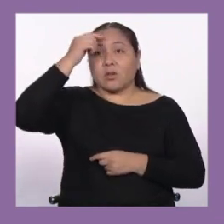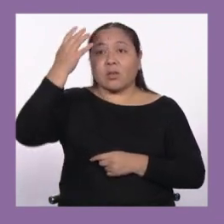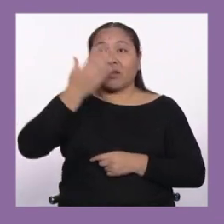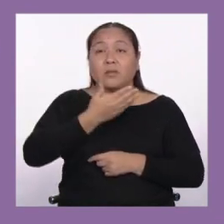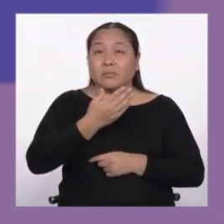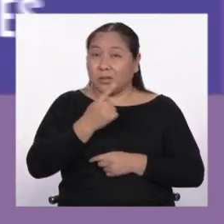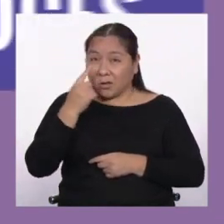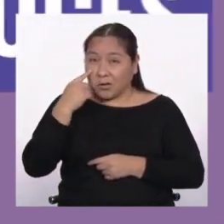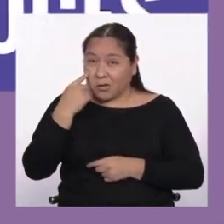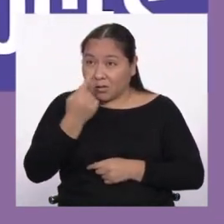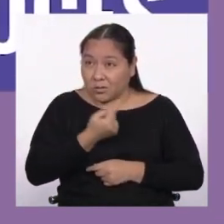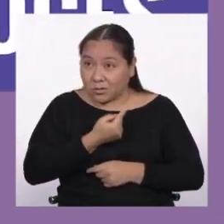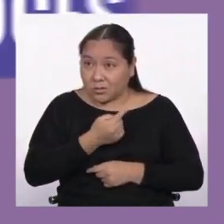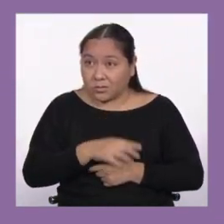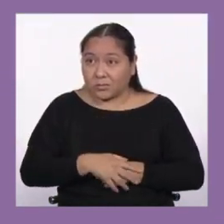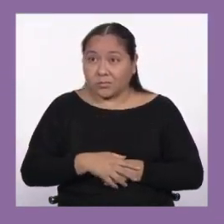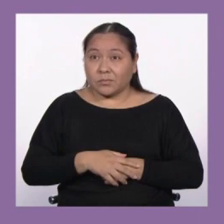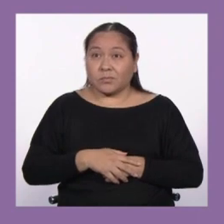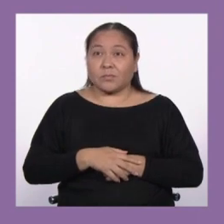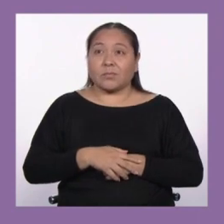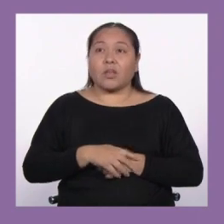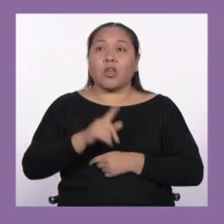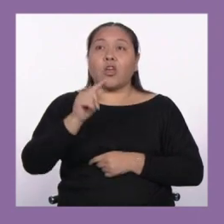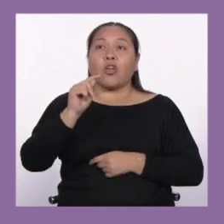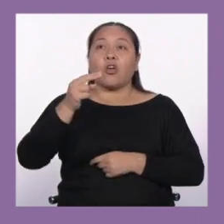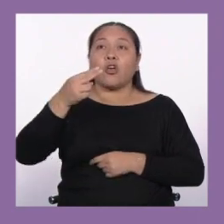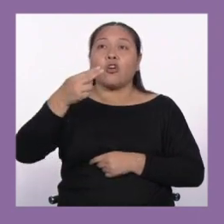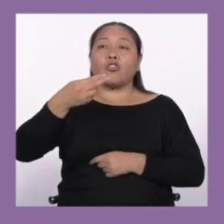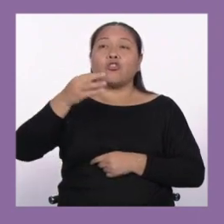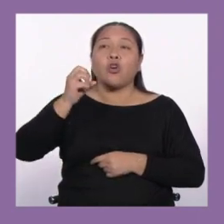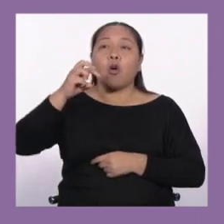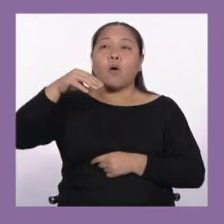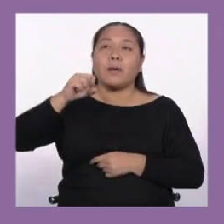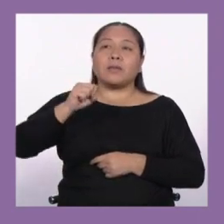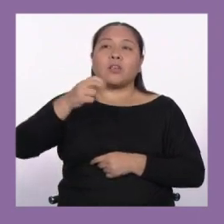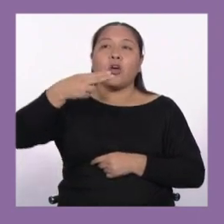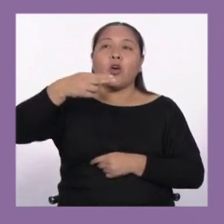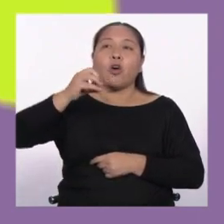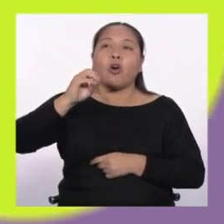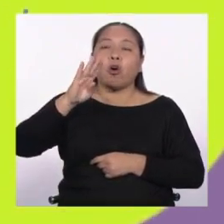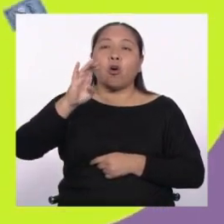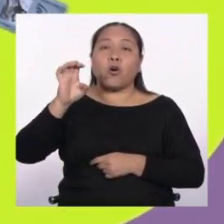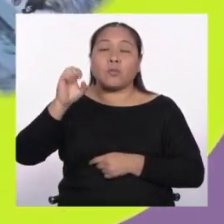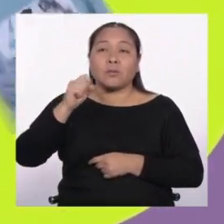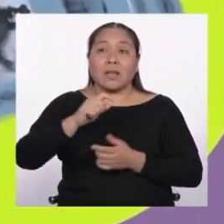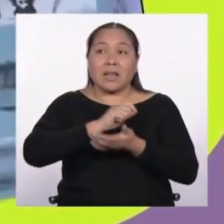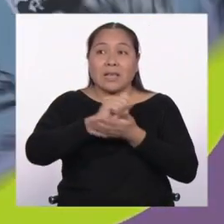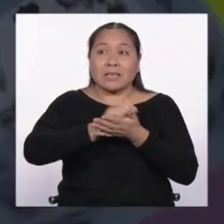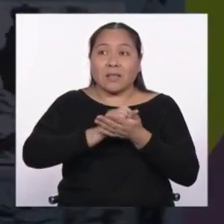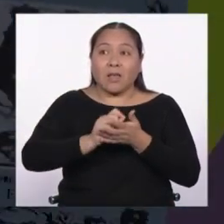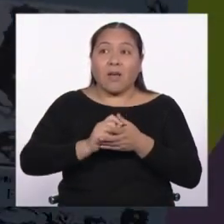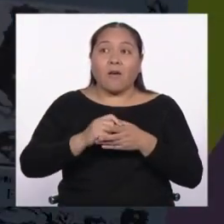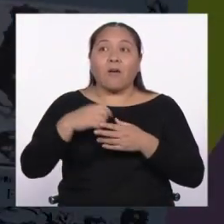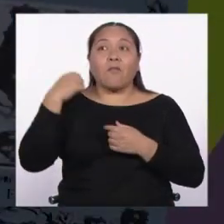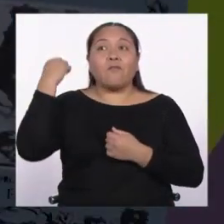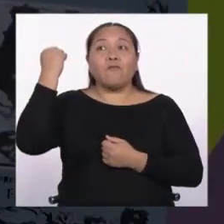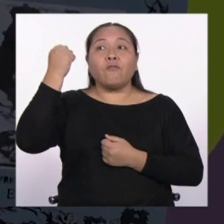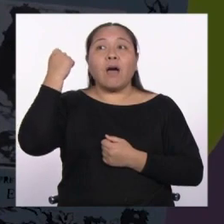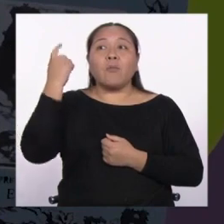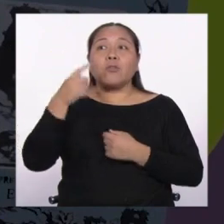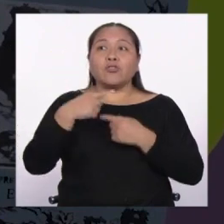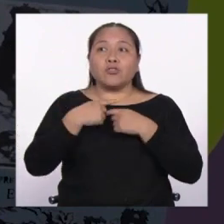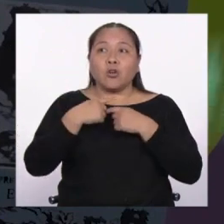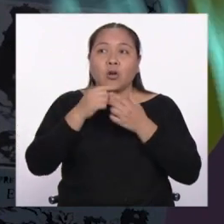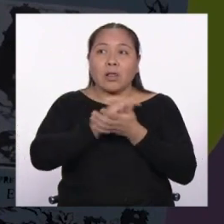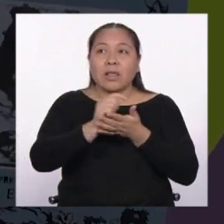¿Lo reconoces? Es Thomas Hobbes. Este filósofo ha sido conocido por haber escrito el famoso libro Leviatán, obra que